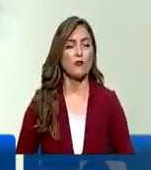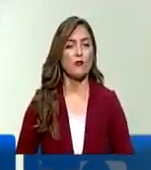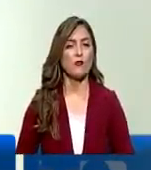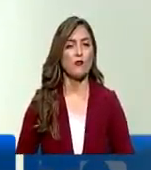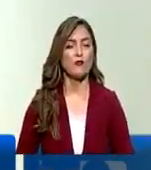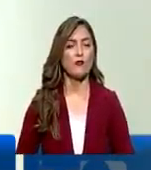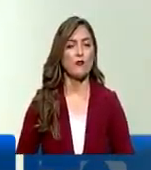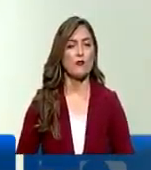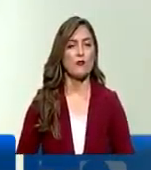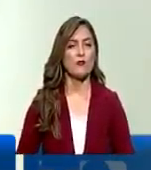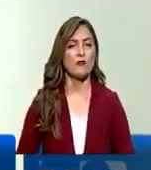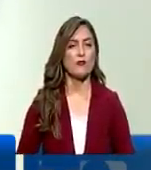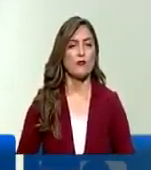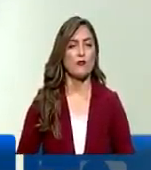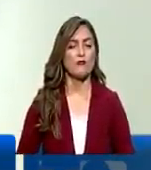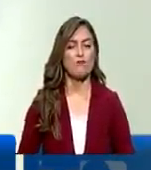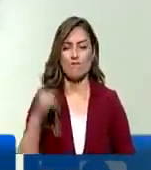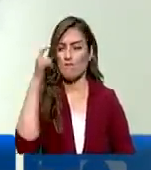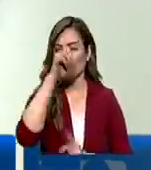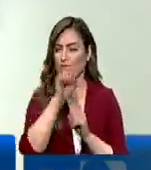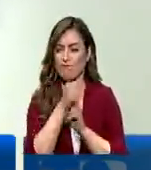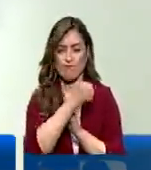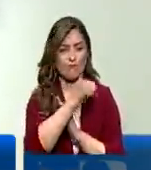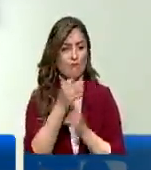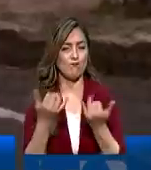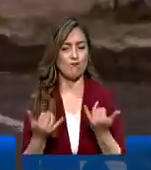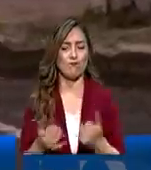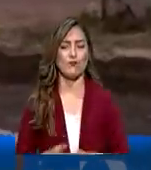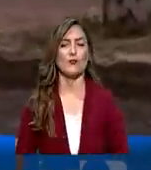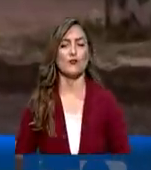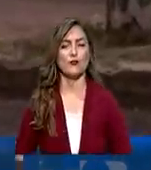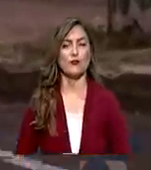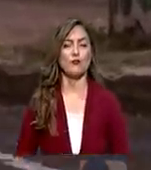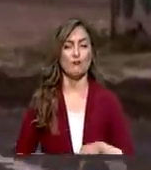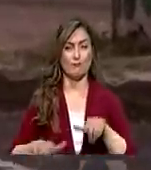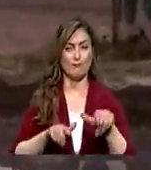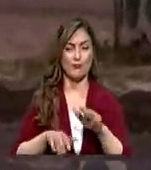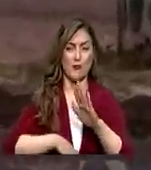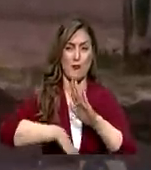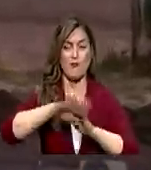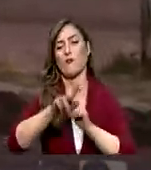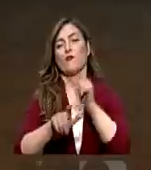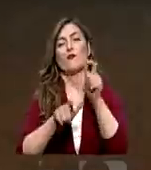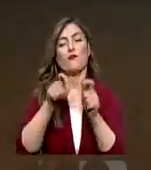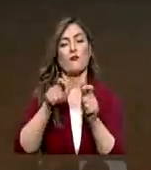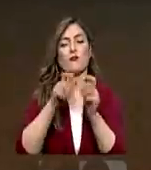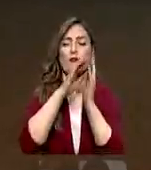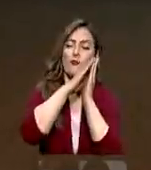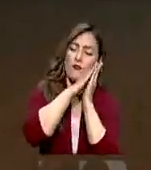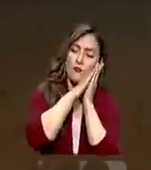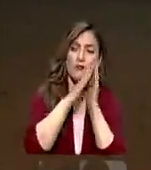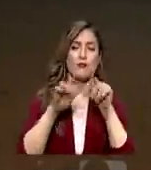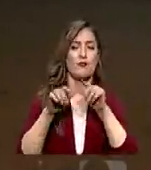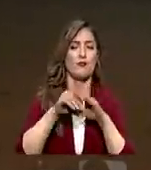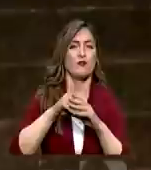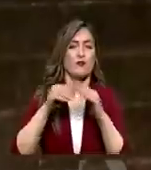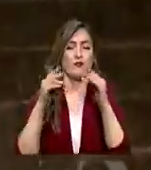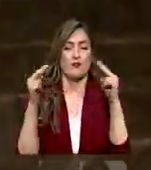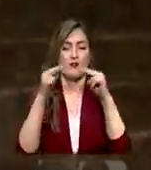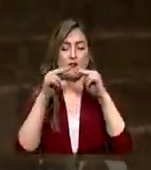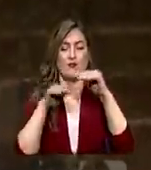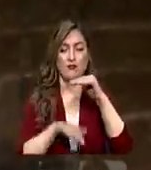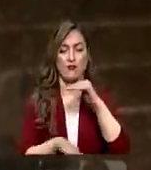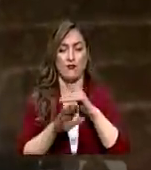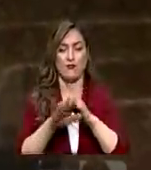de la situación compleja, difícil que estamos viviendo. Los sitios comunes en donde las personas pernotan suelen ser abajo de puentes,